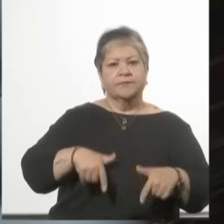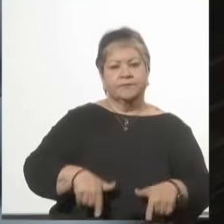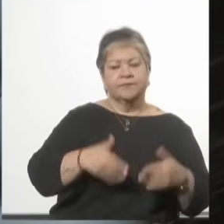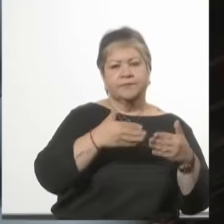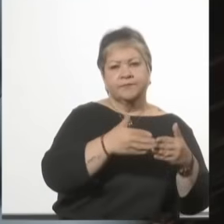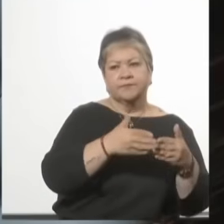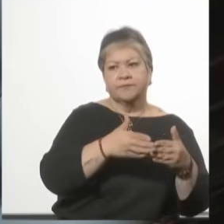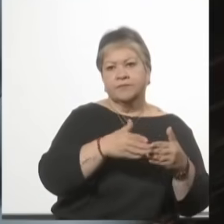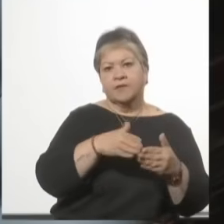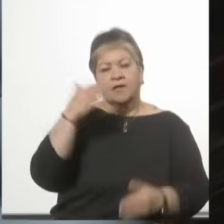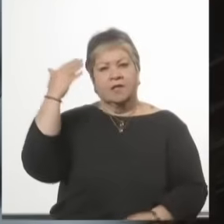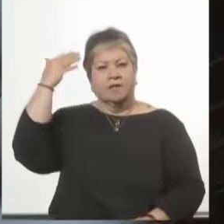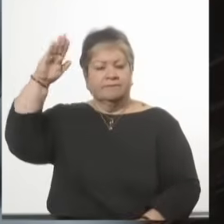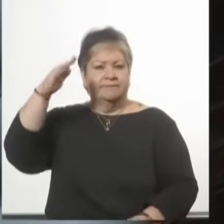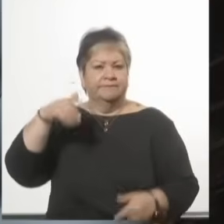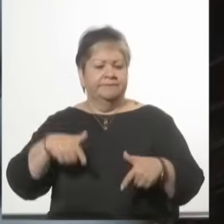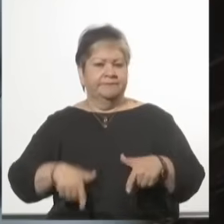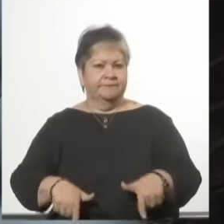Fuerzas Armadas.